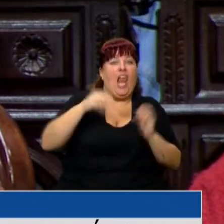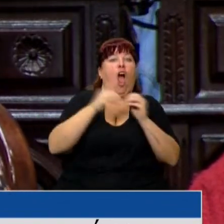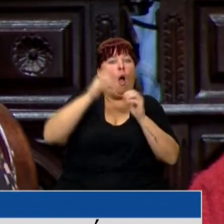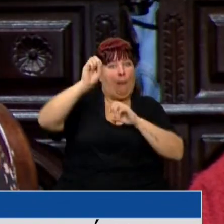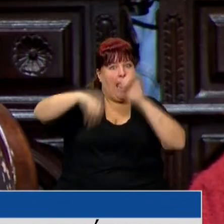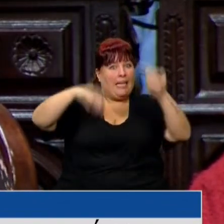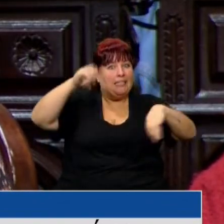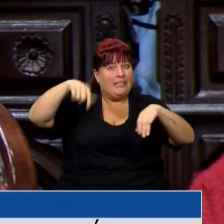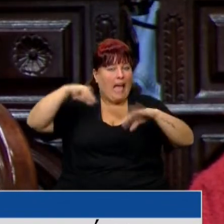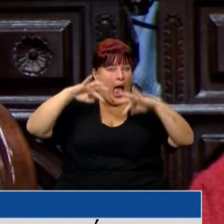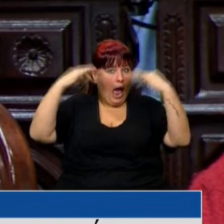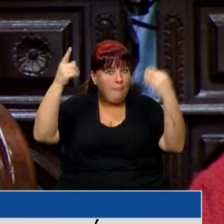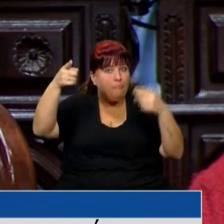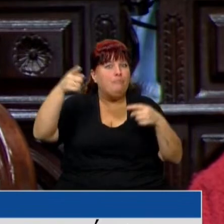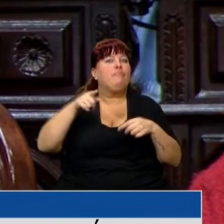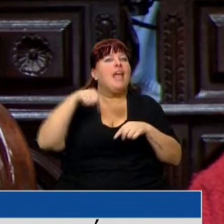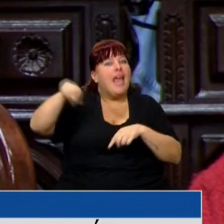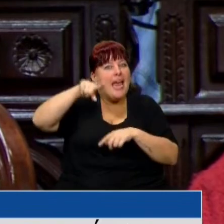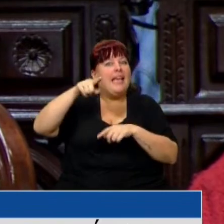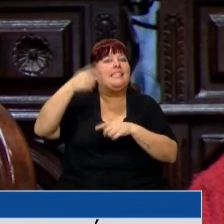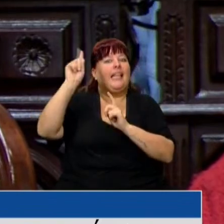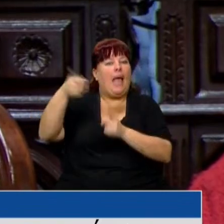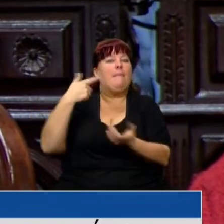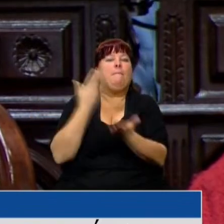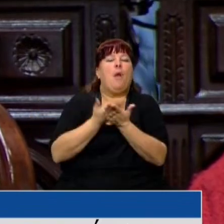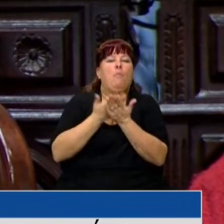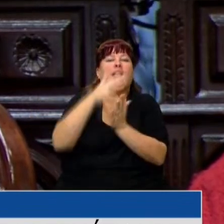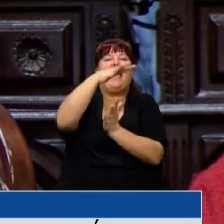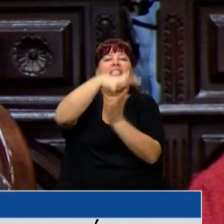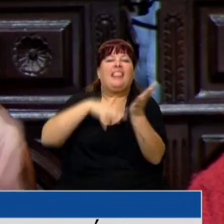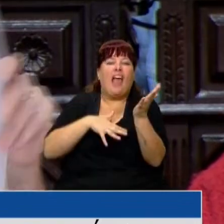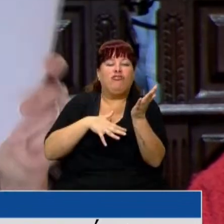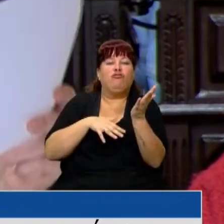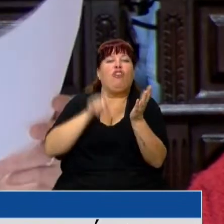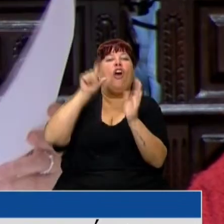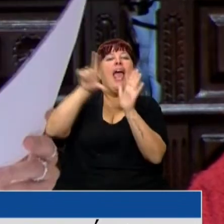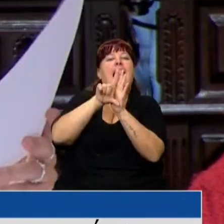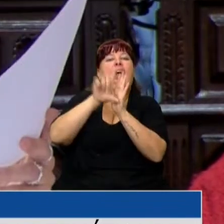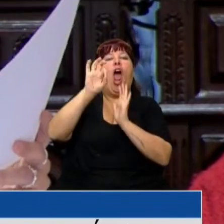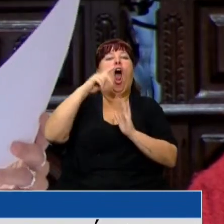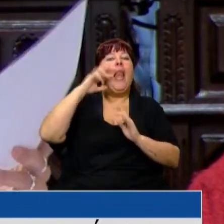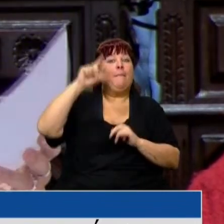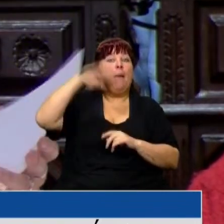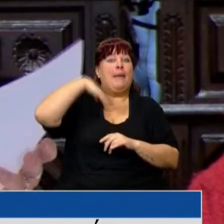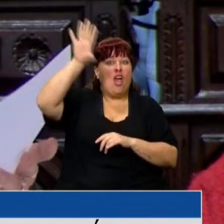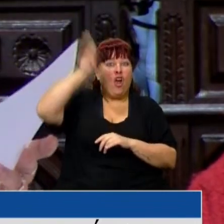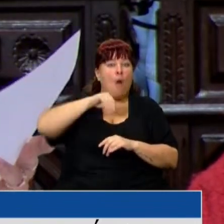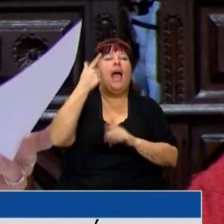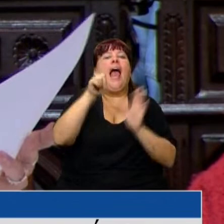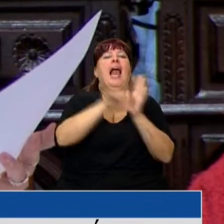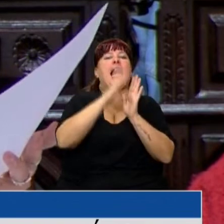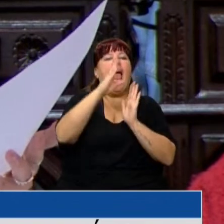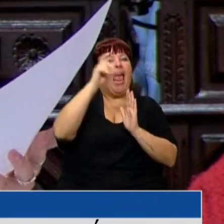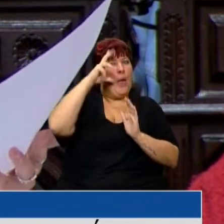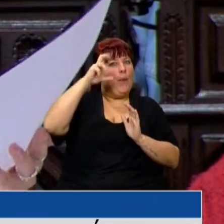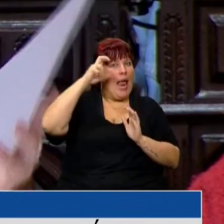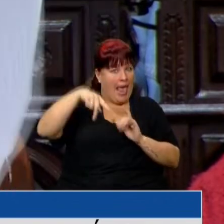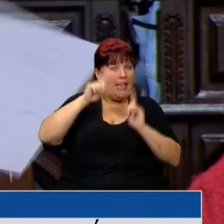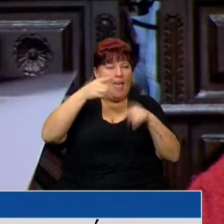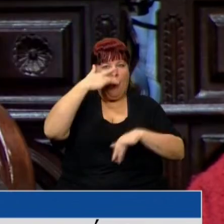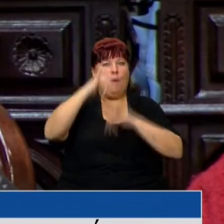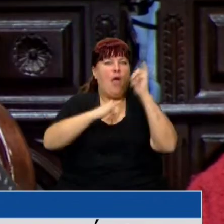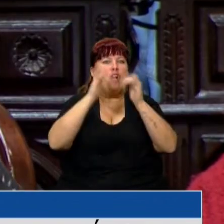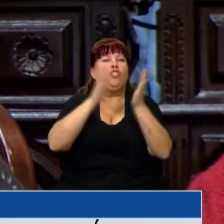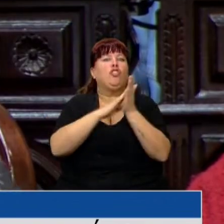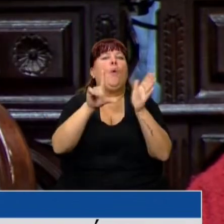están acá presentes y que son las que trajeron también los textos de Ley Olimpia y de Ley Belén también, que después vamos a hablar